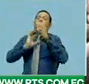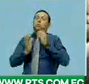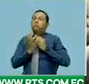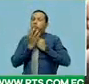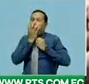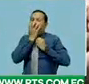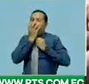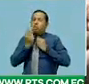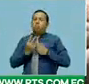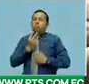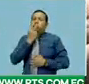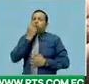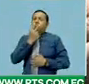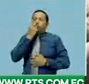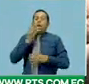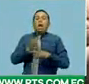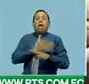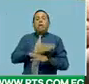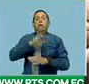algún momento vamos a requerir